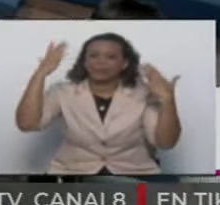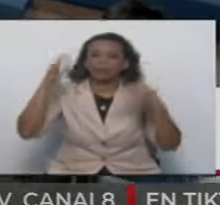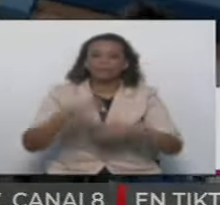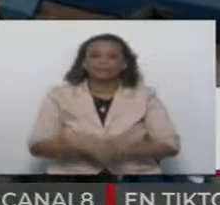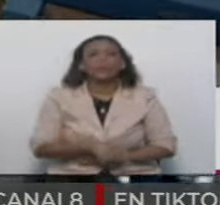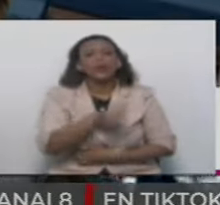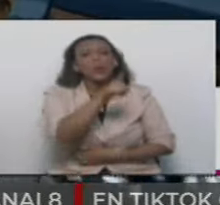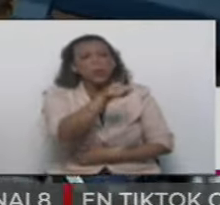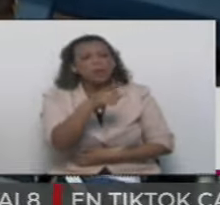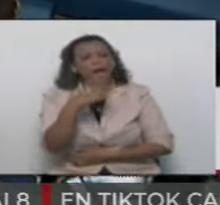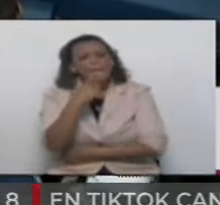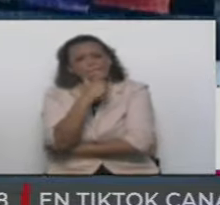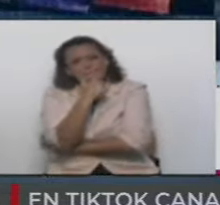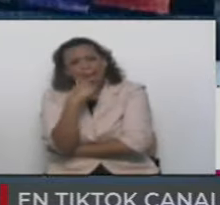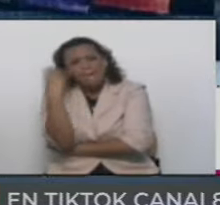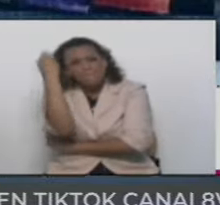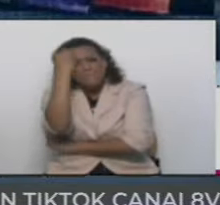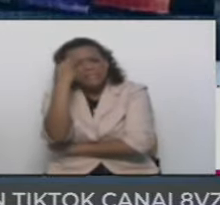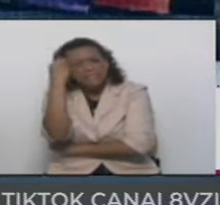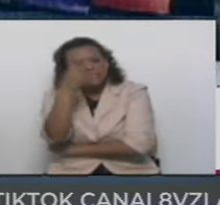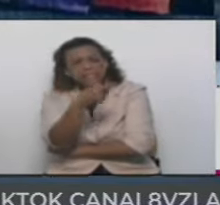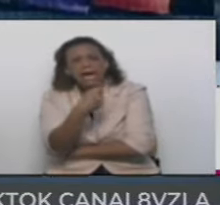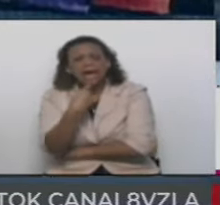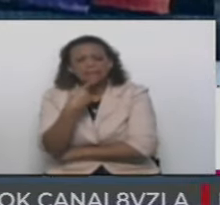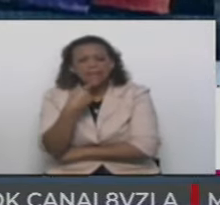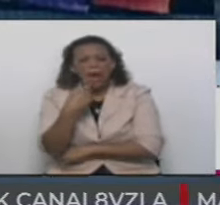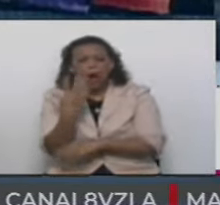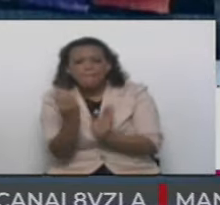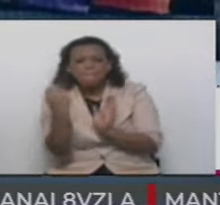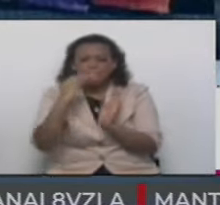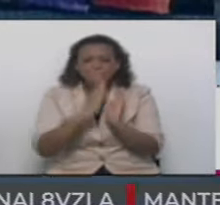Estábamos pensando en ampliar